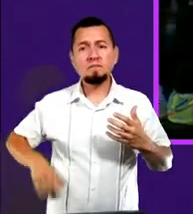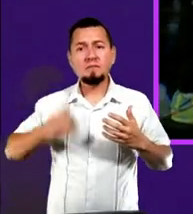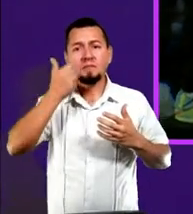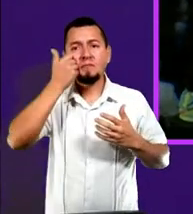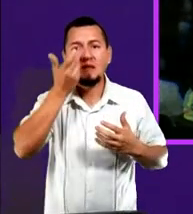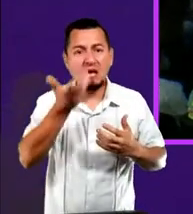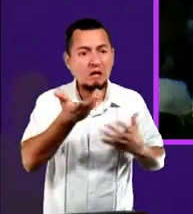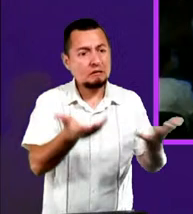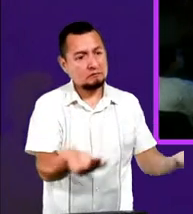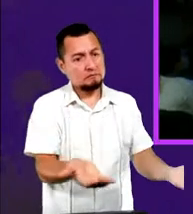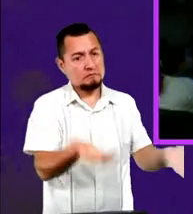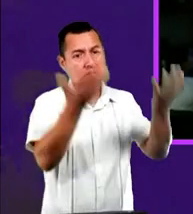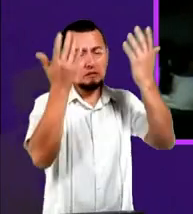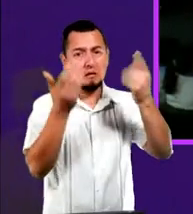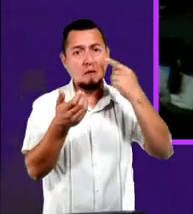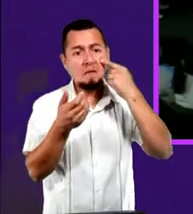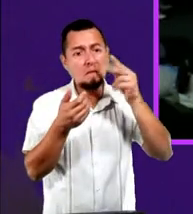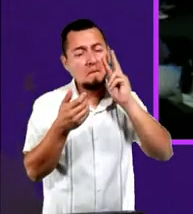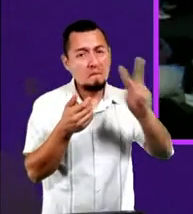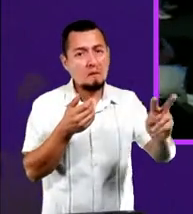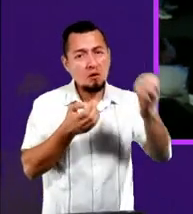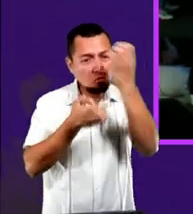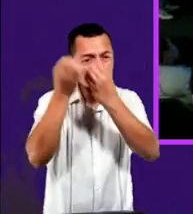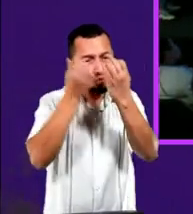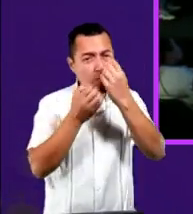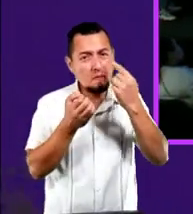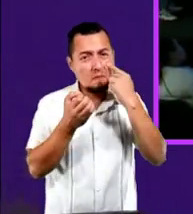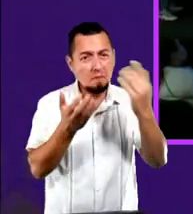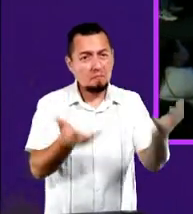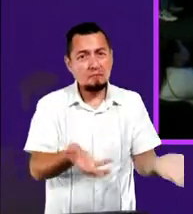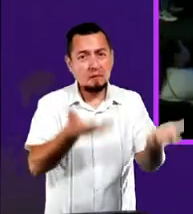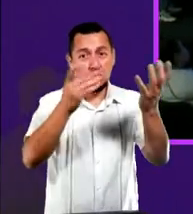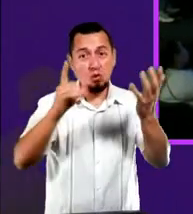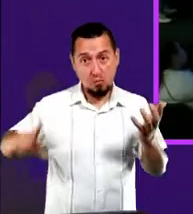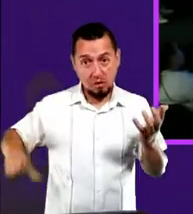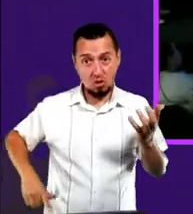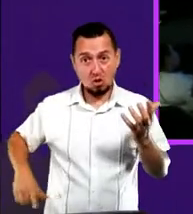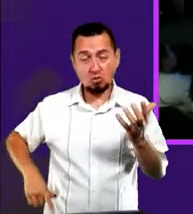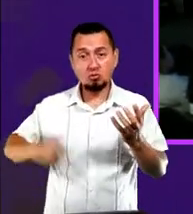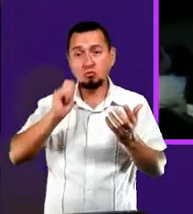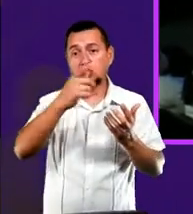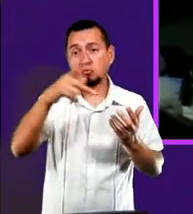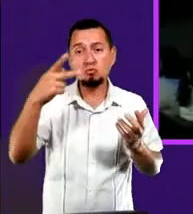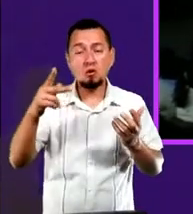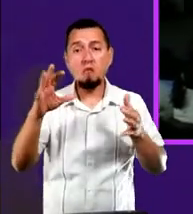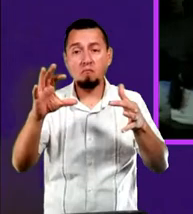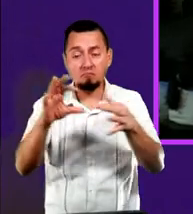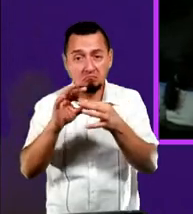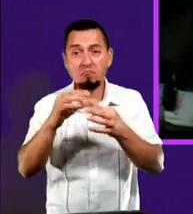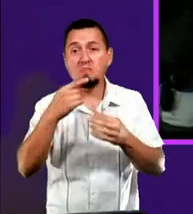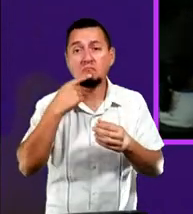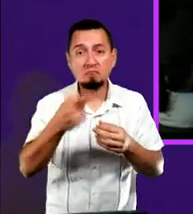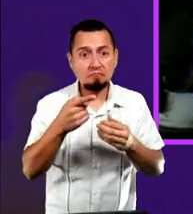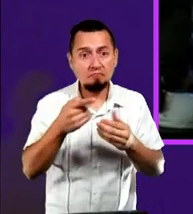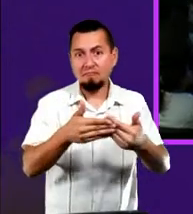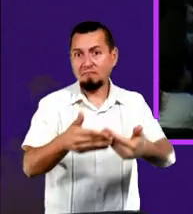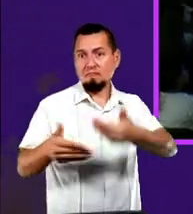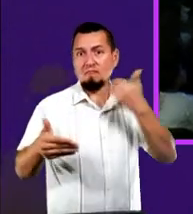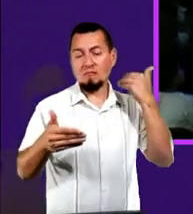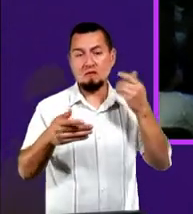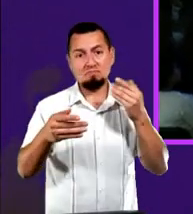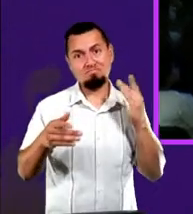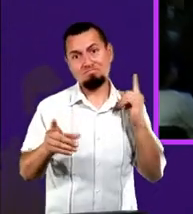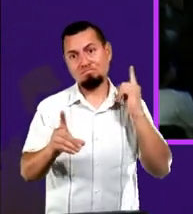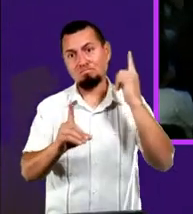en Palacio de Gobierno, los simpatizantes se adelantan y luego se hace la inhumación en